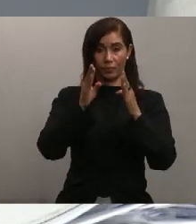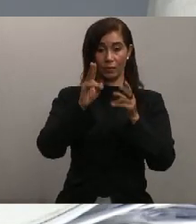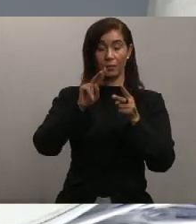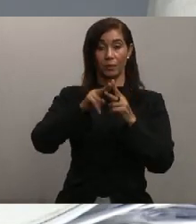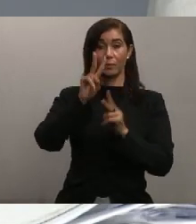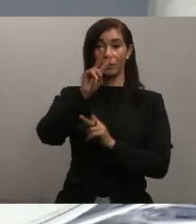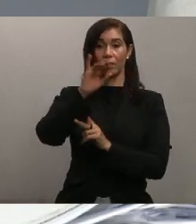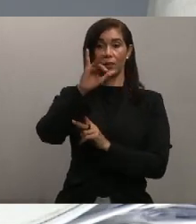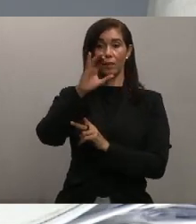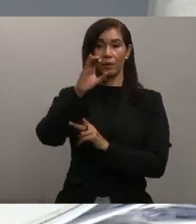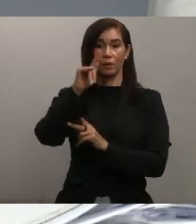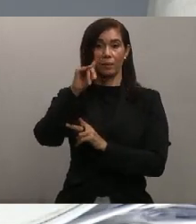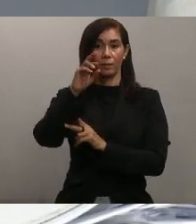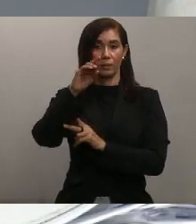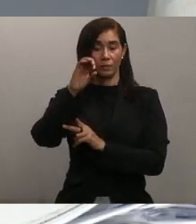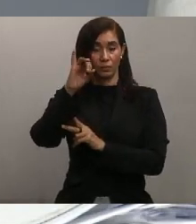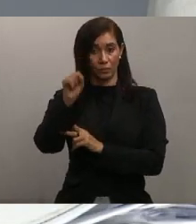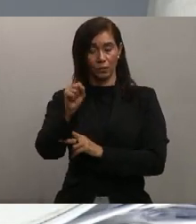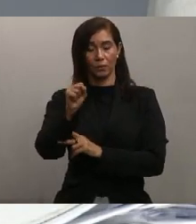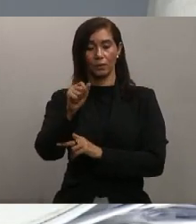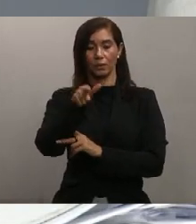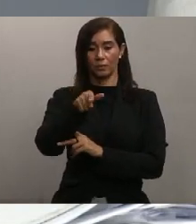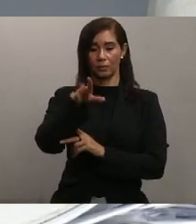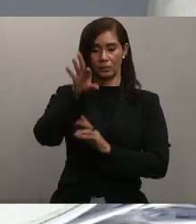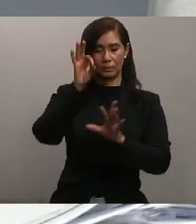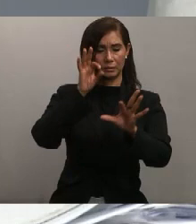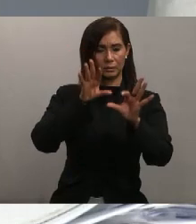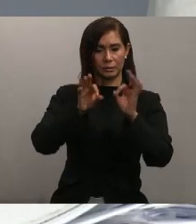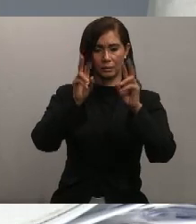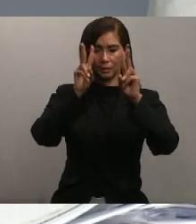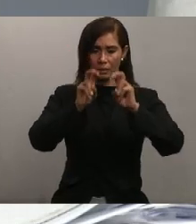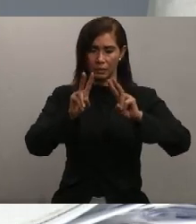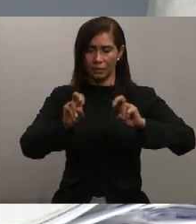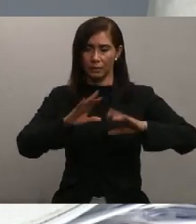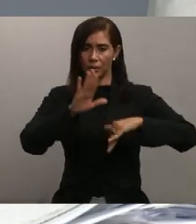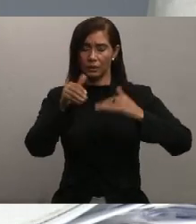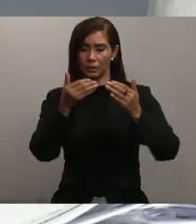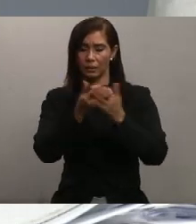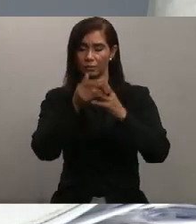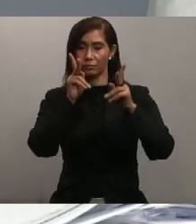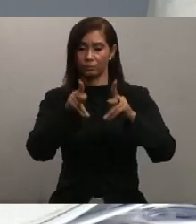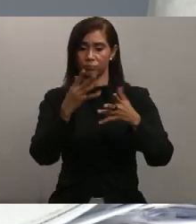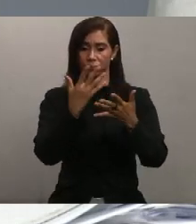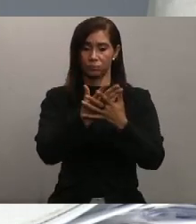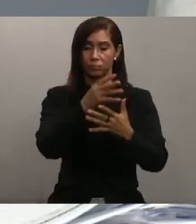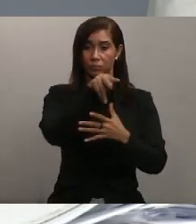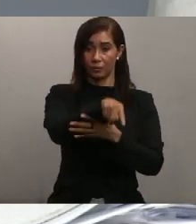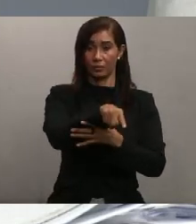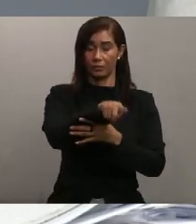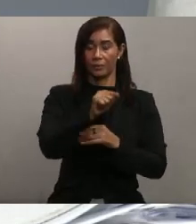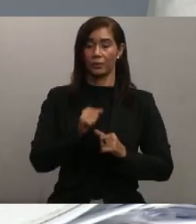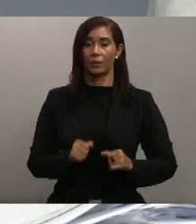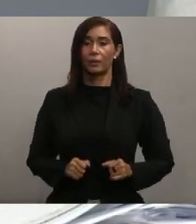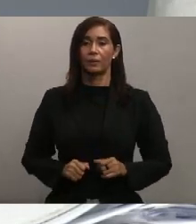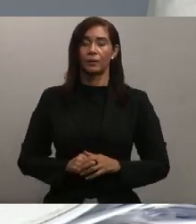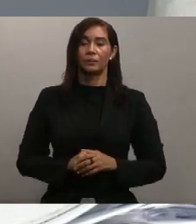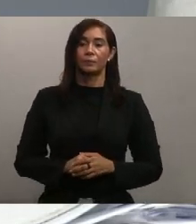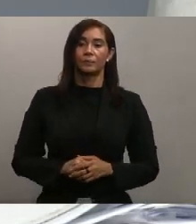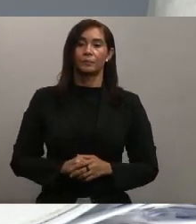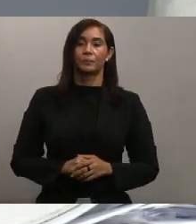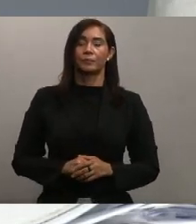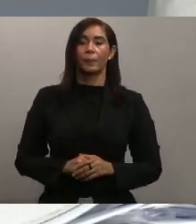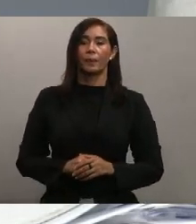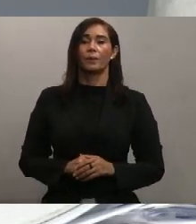se ha hecho una segregación importante del personal privado de libertad y